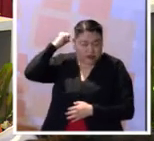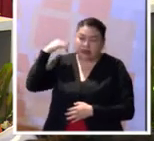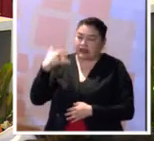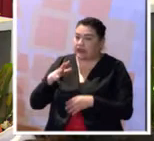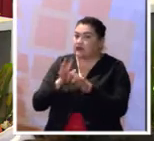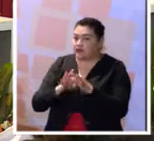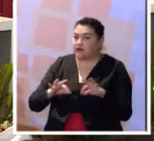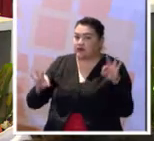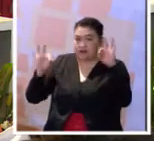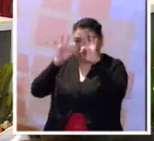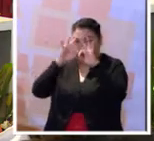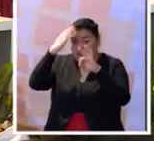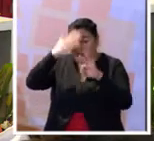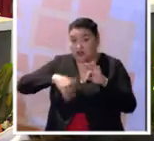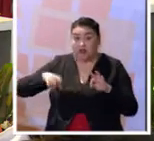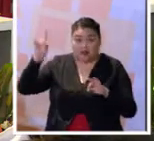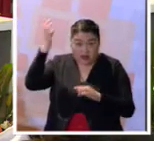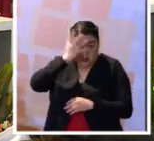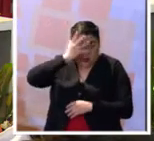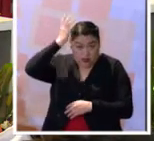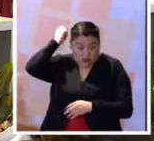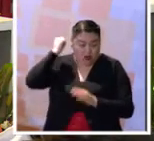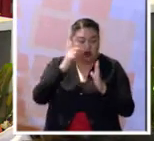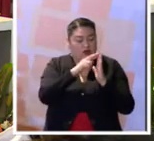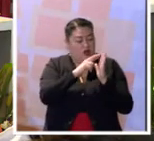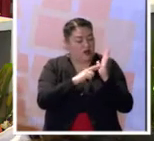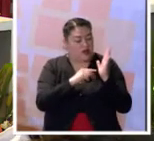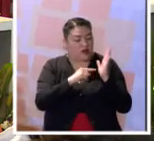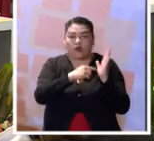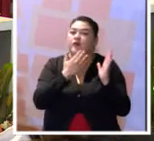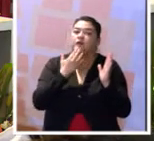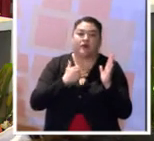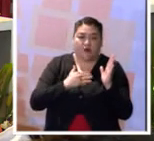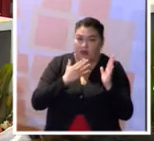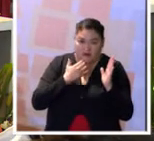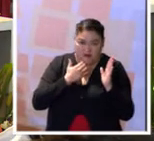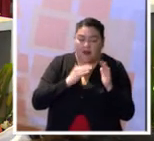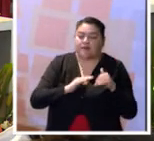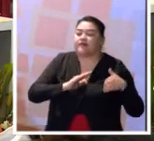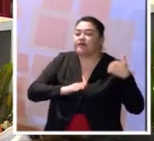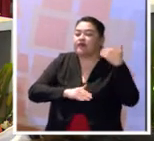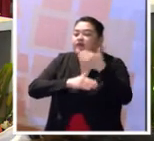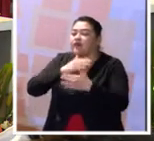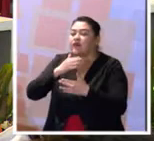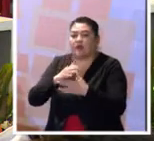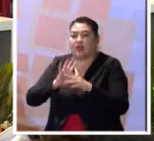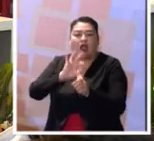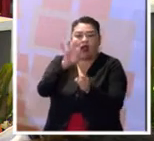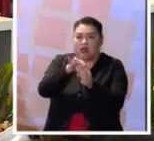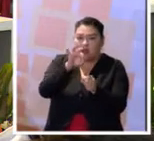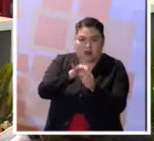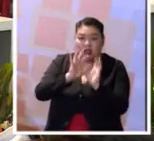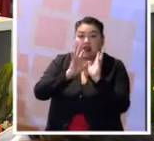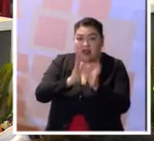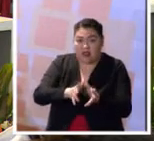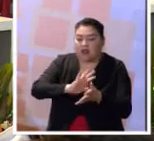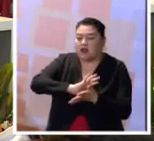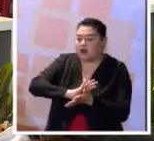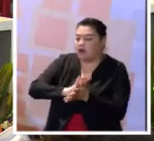el que no hubiera una regla o que se haya emitido ya en las vísperas de la asignación, hizo inclusive